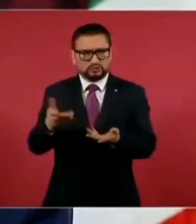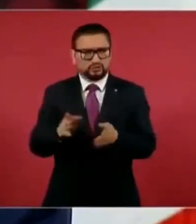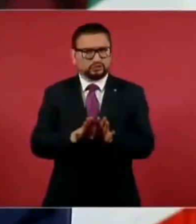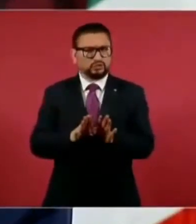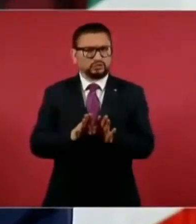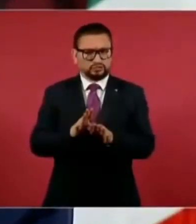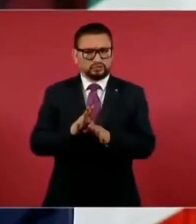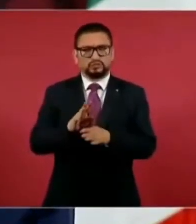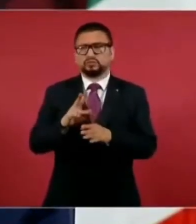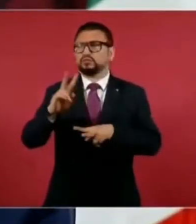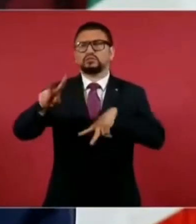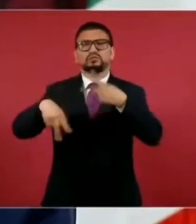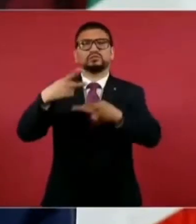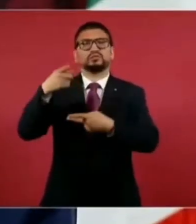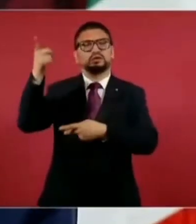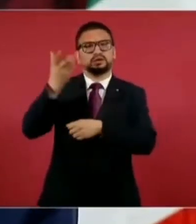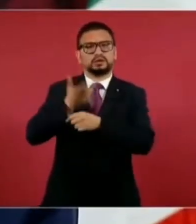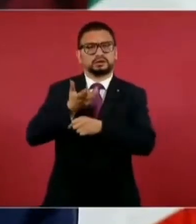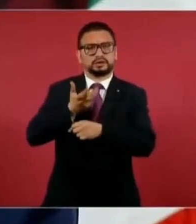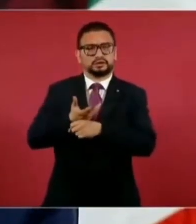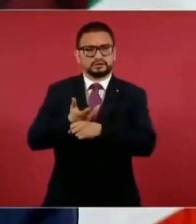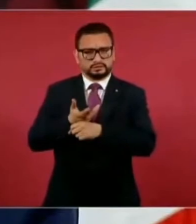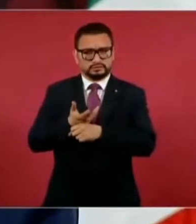a Estados Unidos